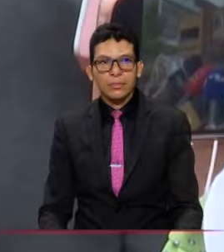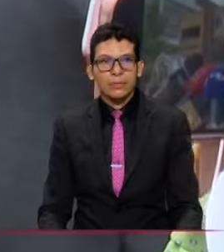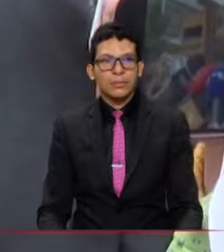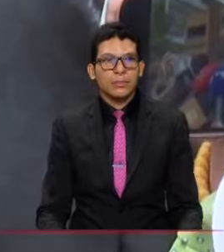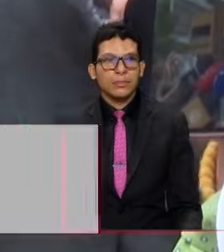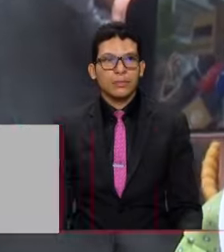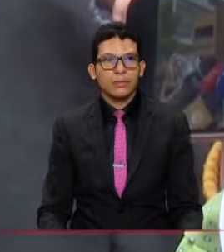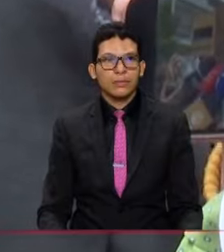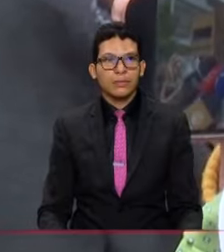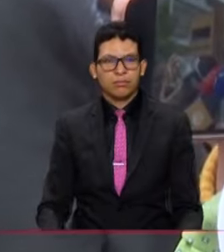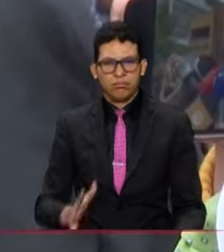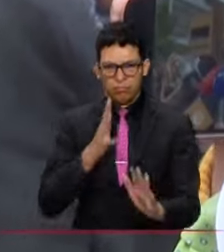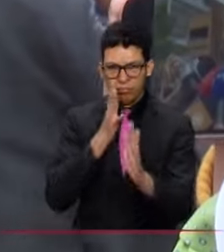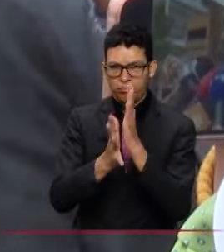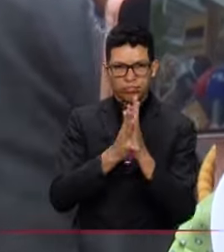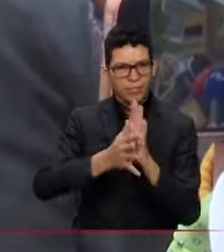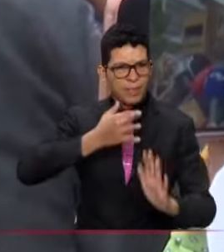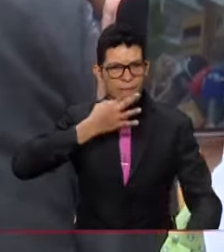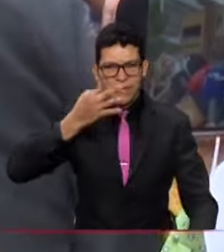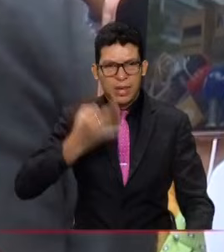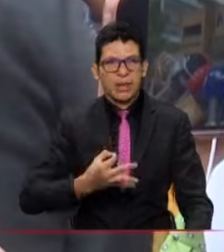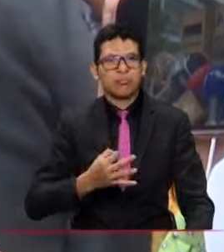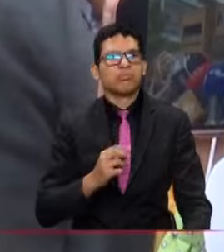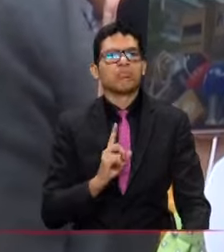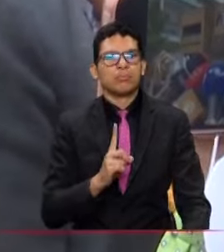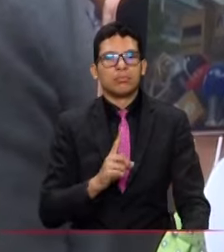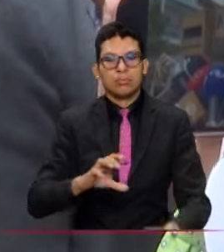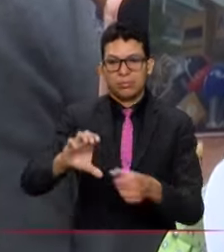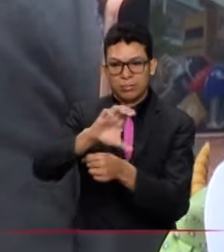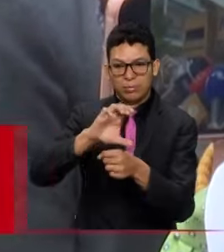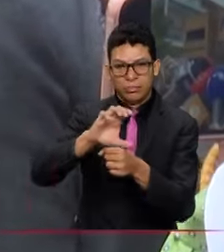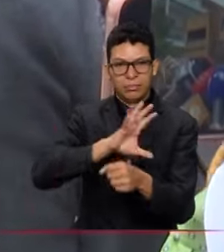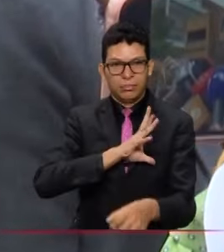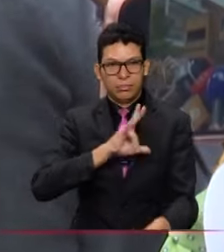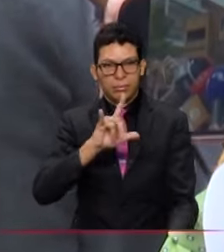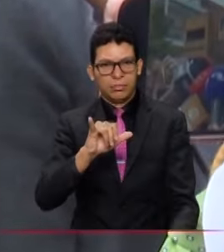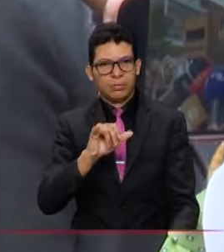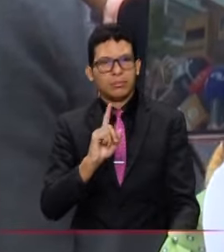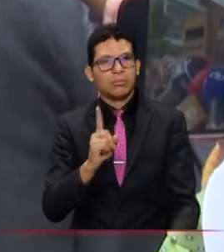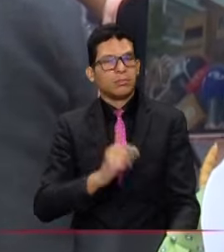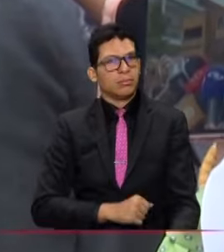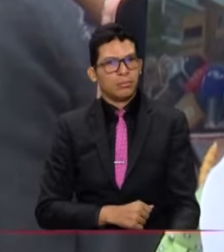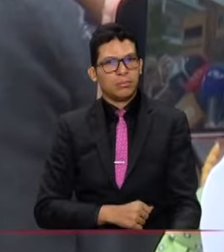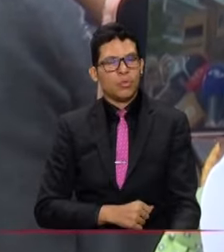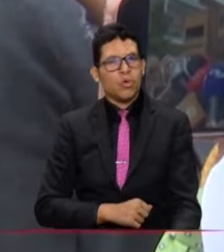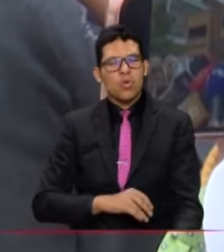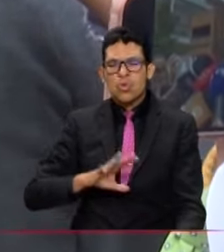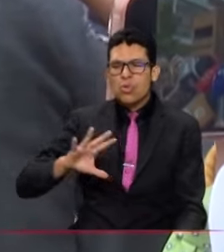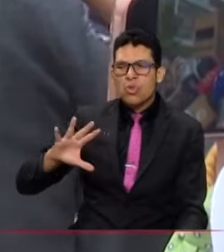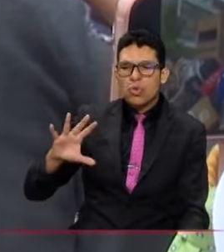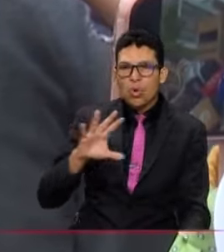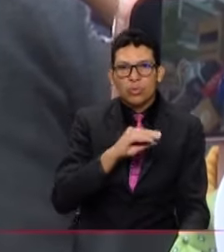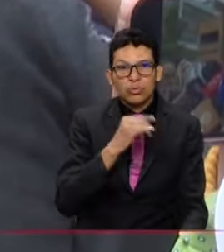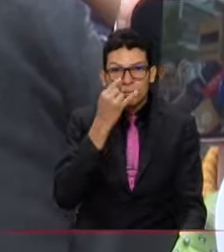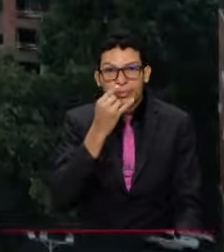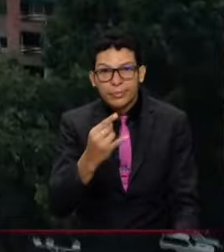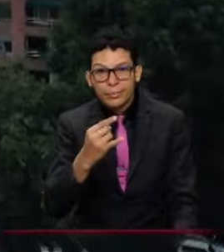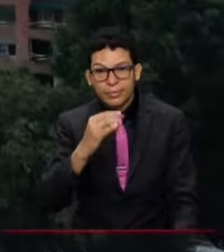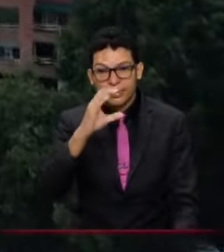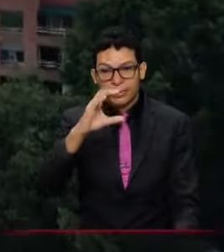pero lo que puedo afirmar para la Ciudad de Cali y para todos los interesados en la